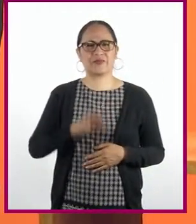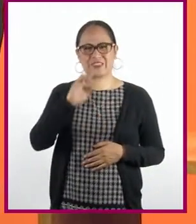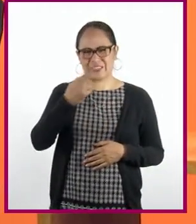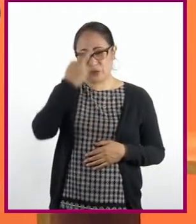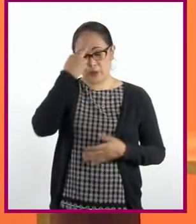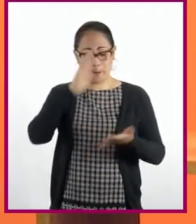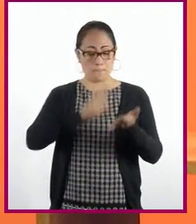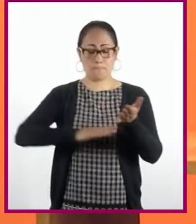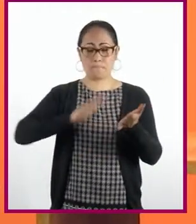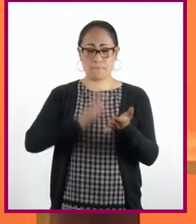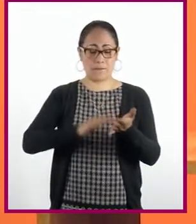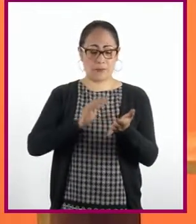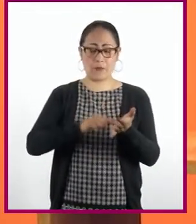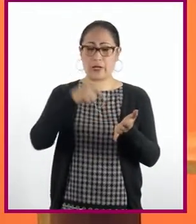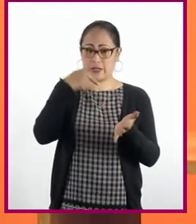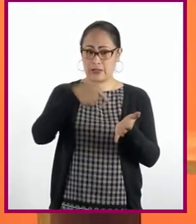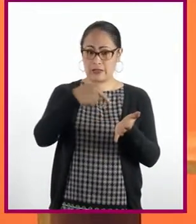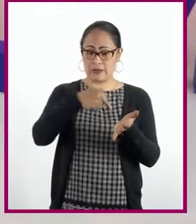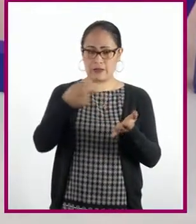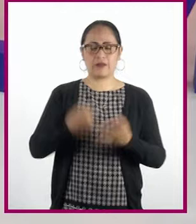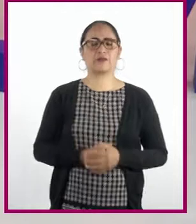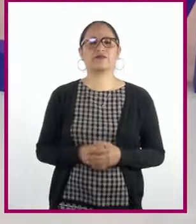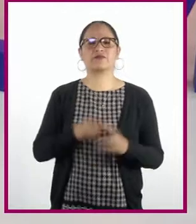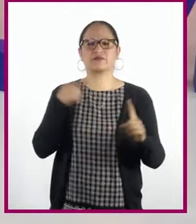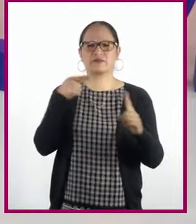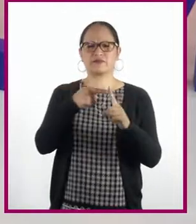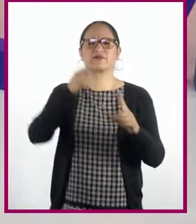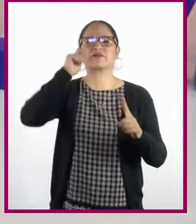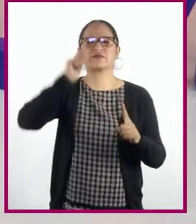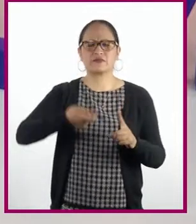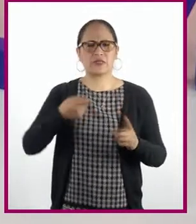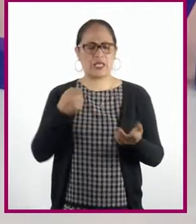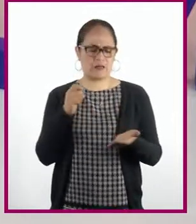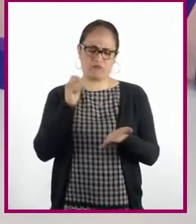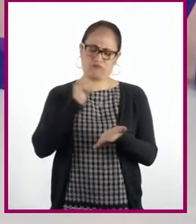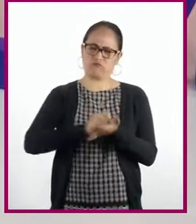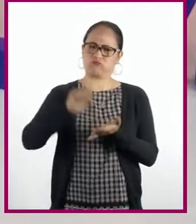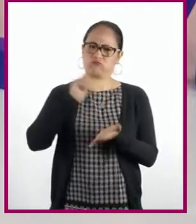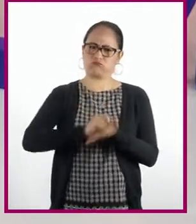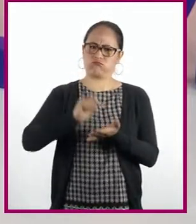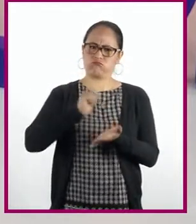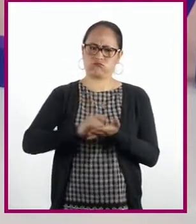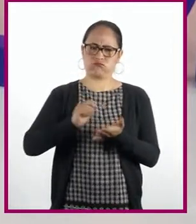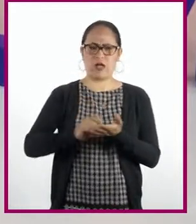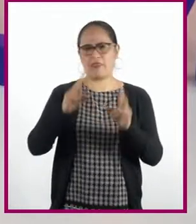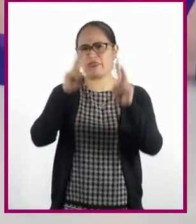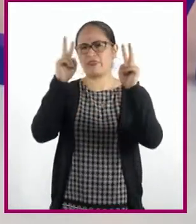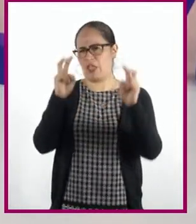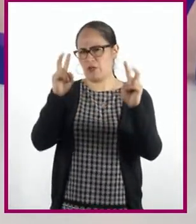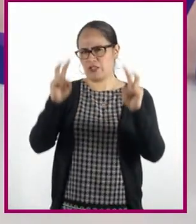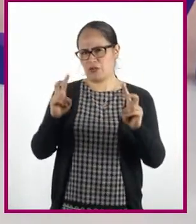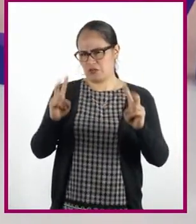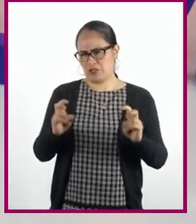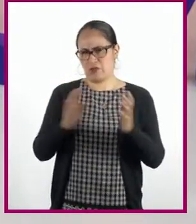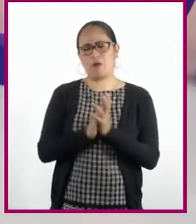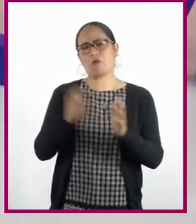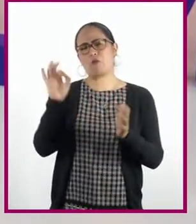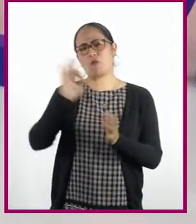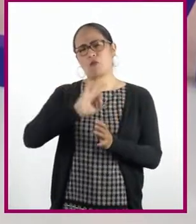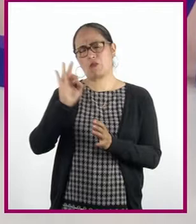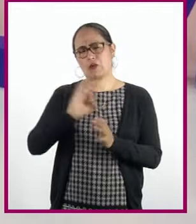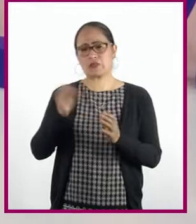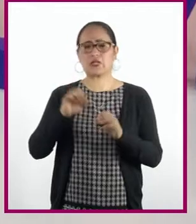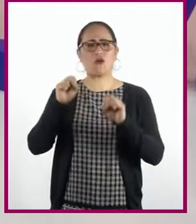de documentos tiene la finalidad de asentar por escrito una serie de asuntos y se utilizan para solicitar un trámite